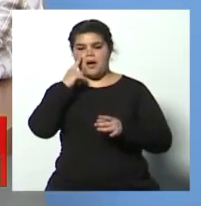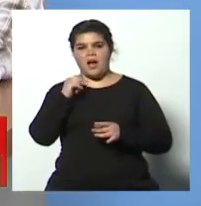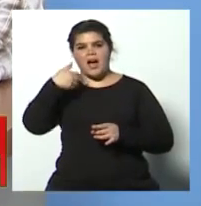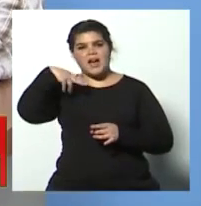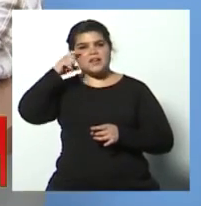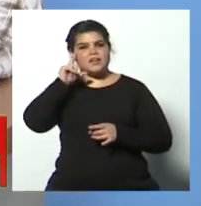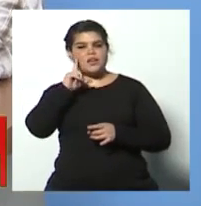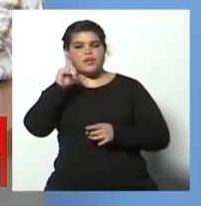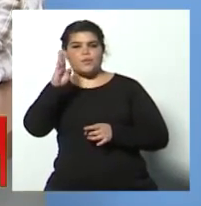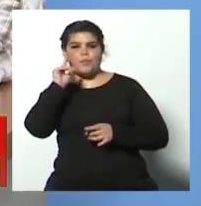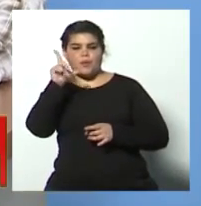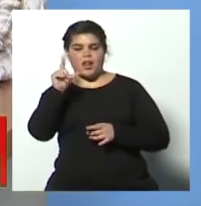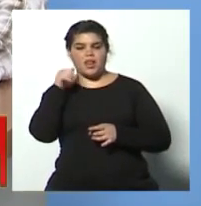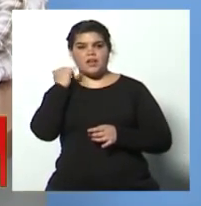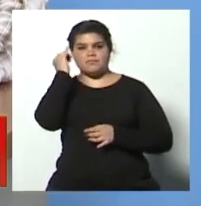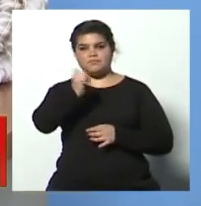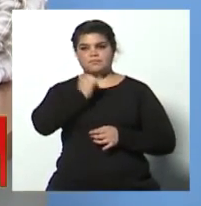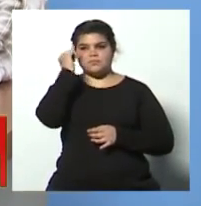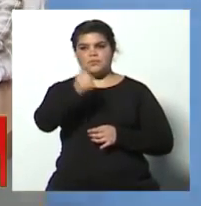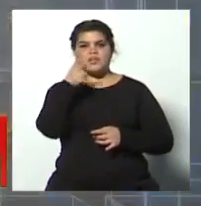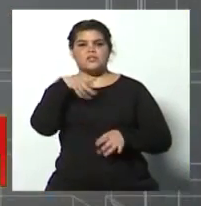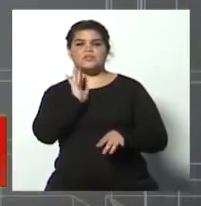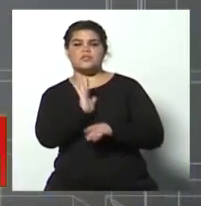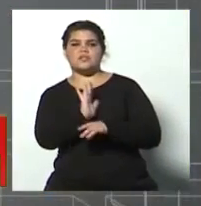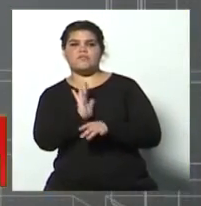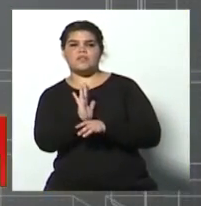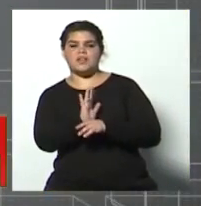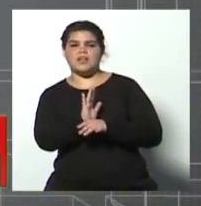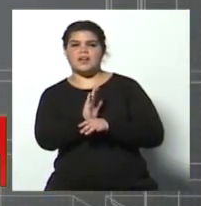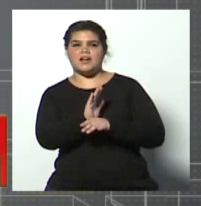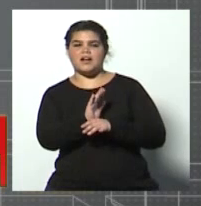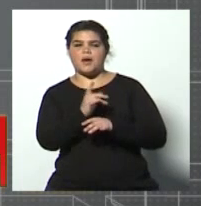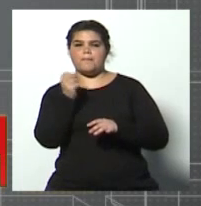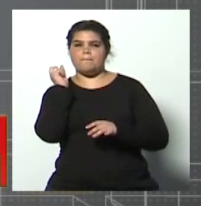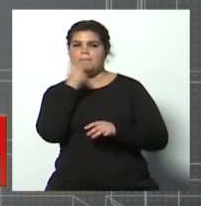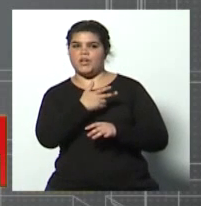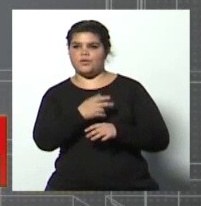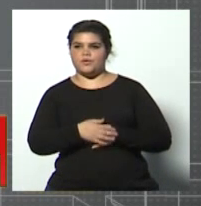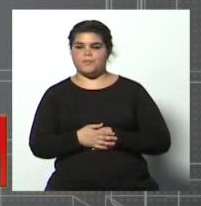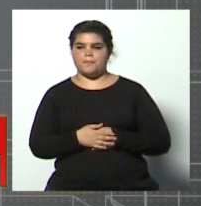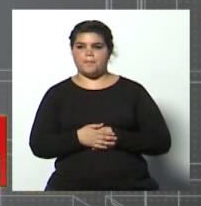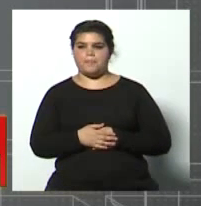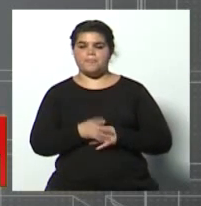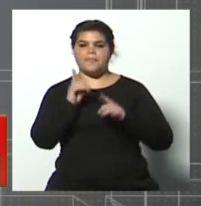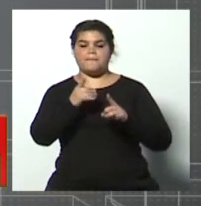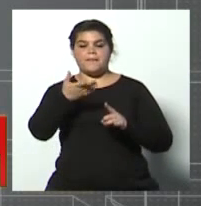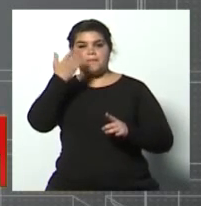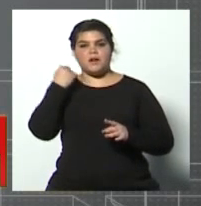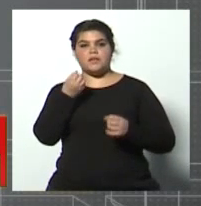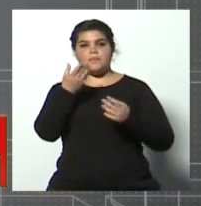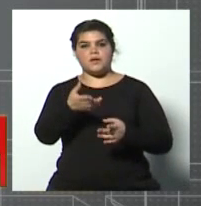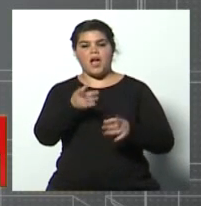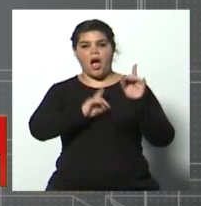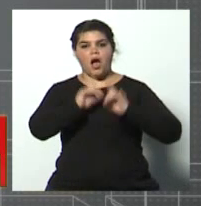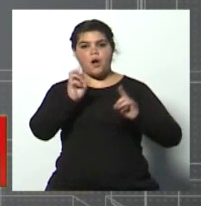reconocía, lo único que va a hacer es poner más presión al dólar, ¿sí? Y como bien vos decís, aquel que tenga unos